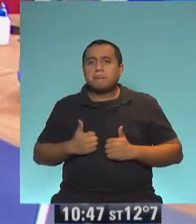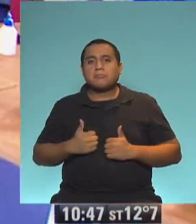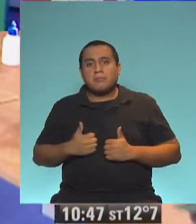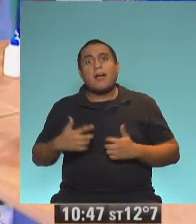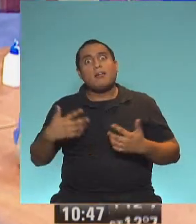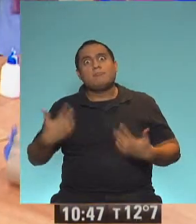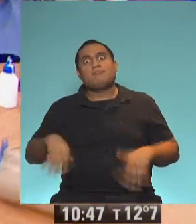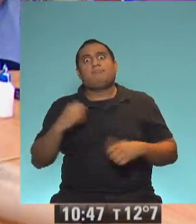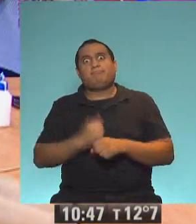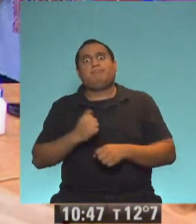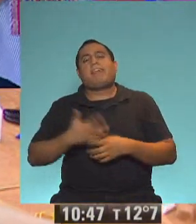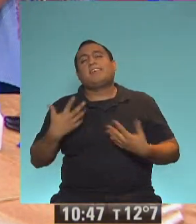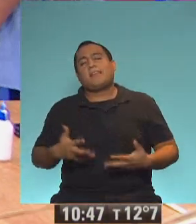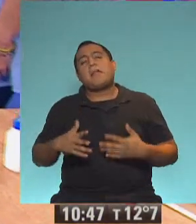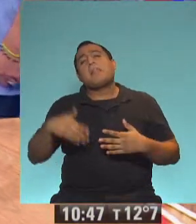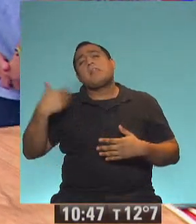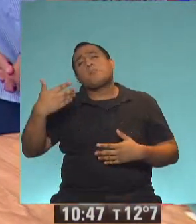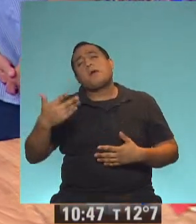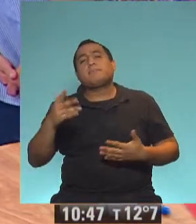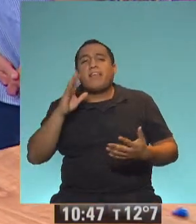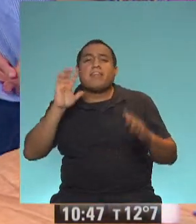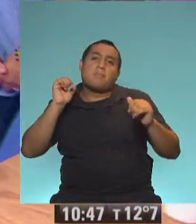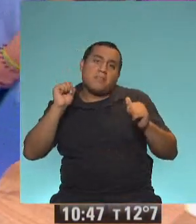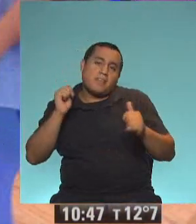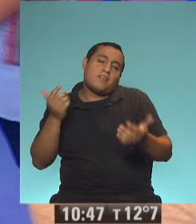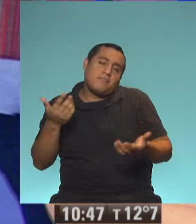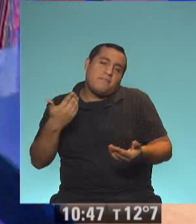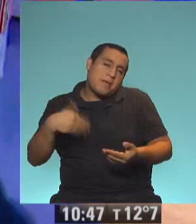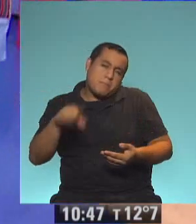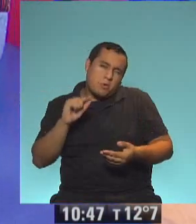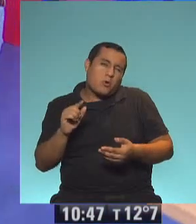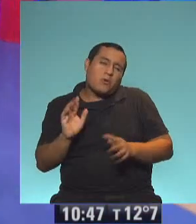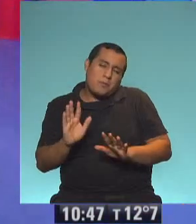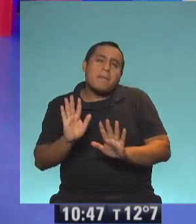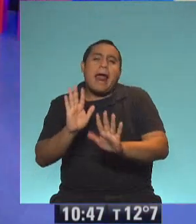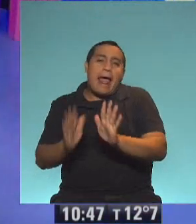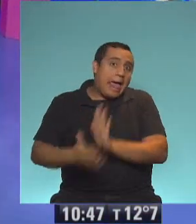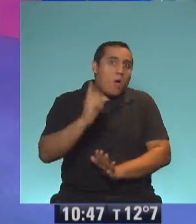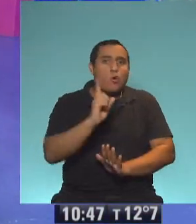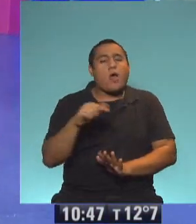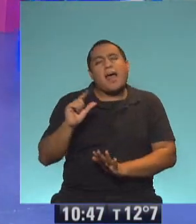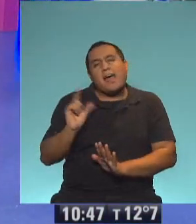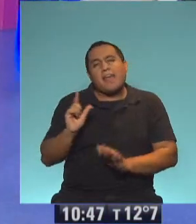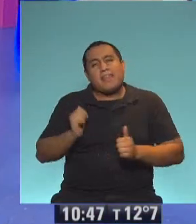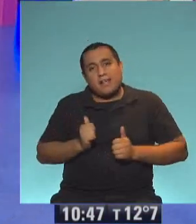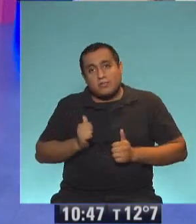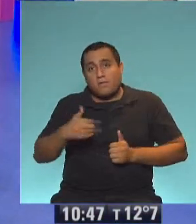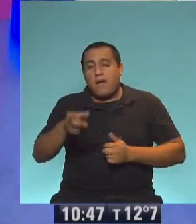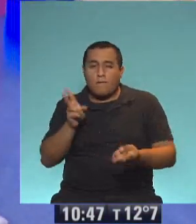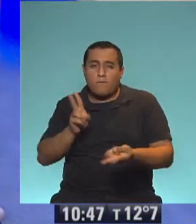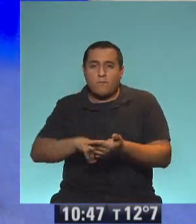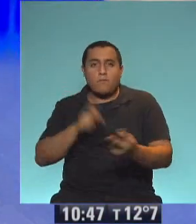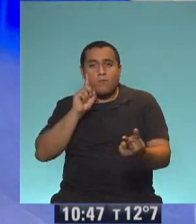tanto trabajo. Y nos preparamos para despedirnos, porque ya casi nos que nos estamos todavía yendo. Falta un poco más. Todavía no falta, se vayan. No se vaya. Un descansito y enseguida